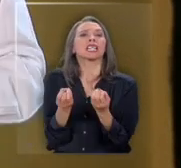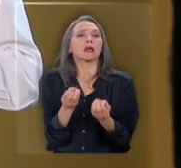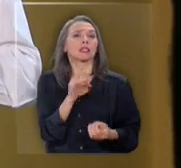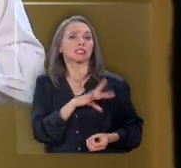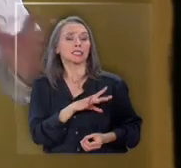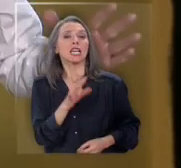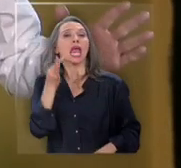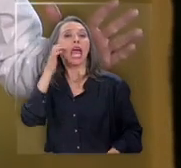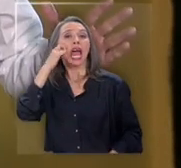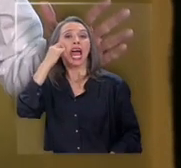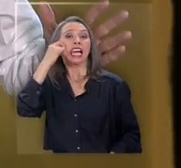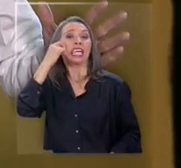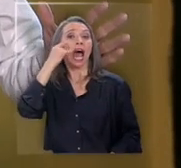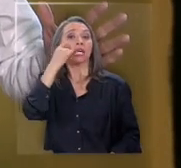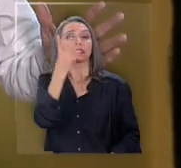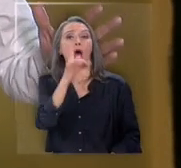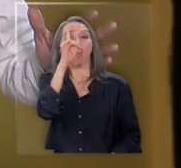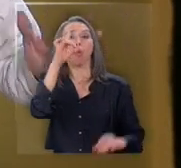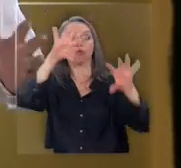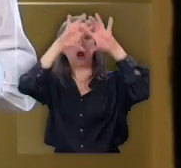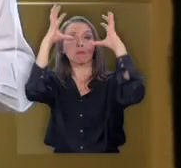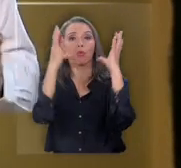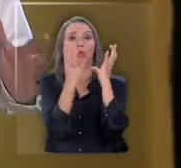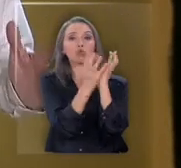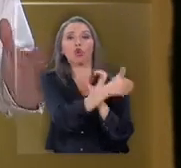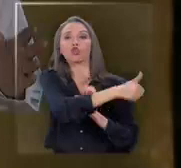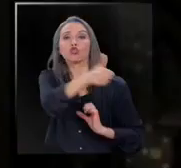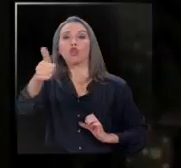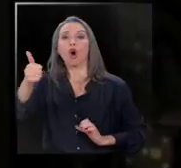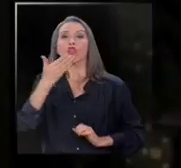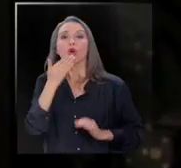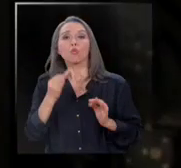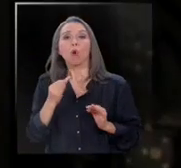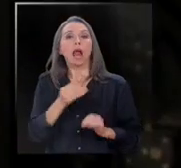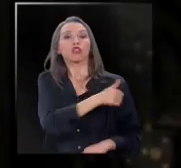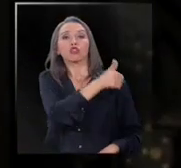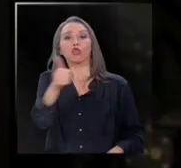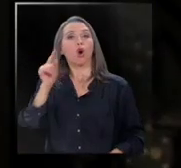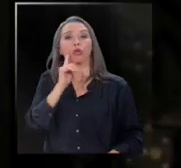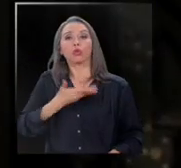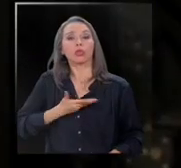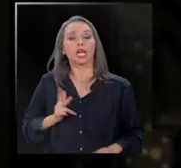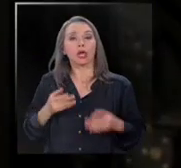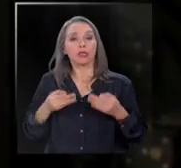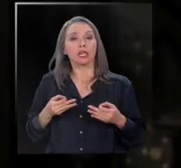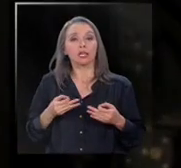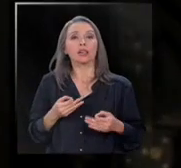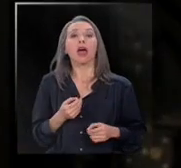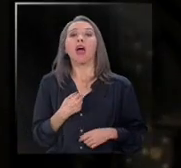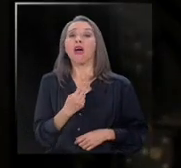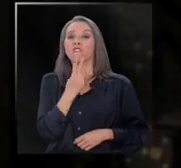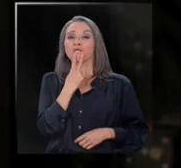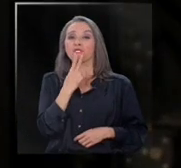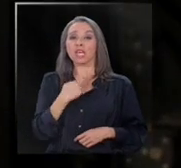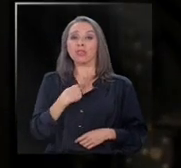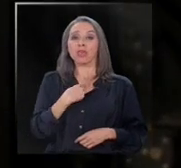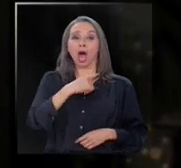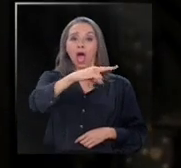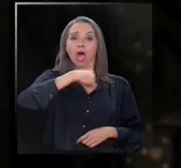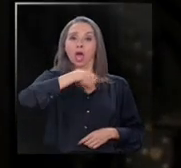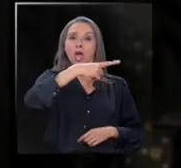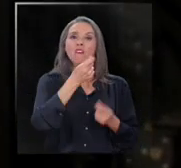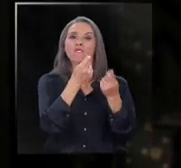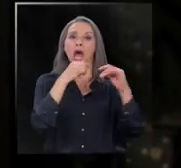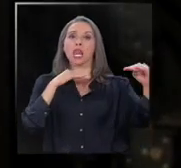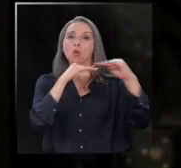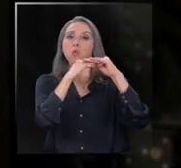la raza es una toda la humanidad y somos iguales en dignidad y acá todavía la vida vale lo mismo y yo me imagino